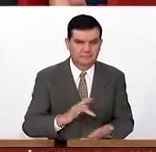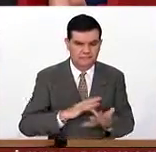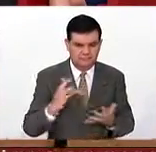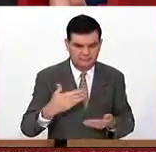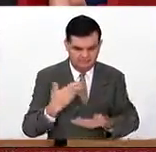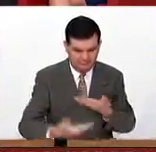hora hasta la